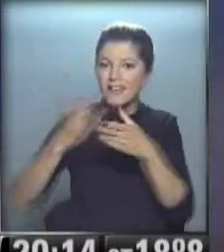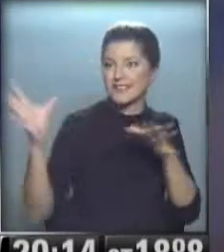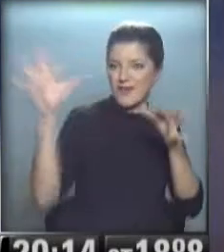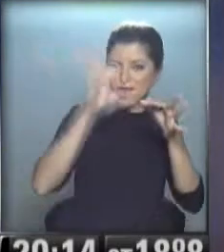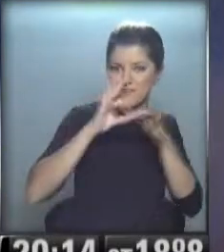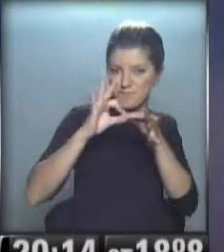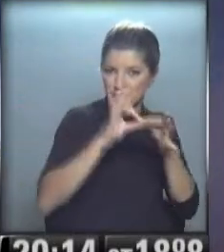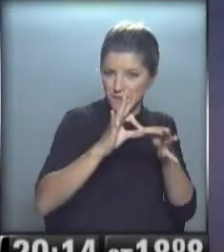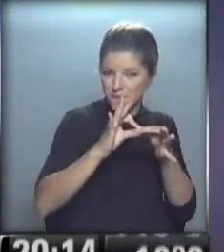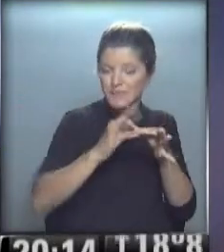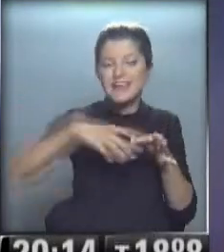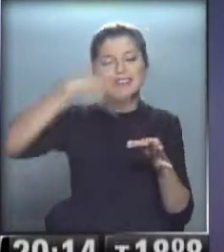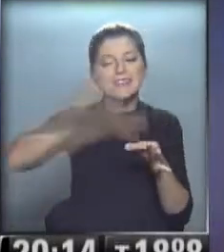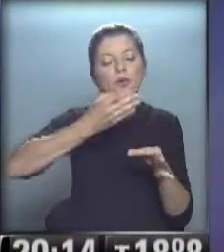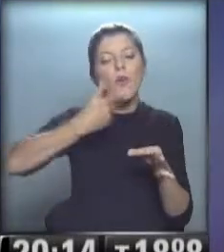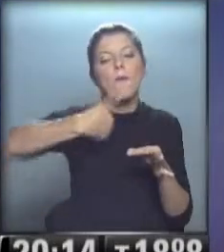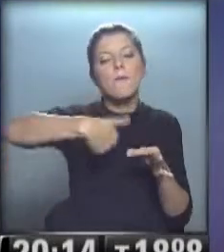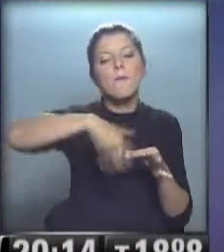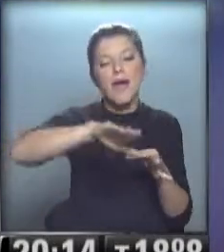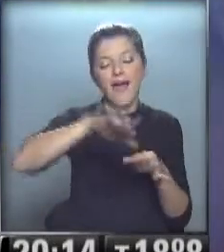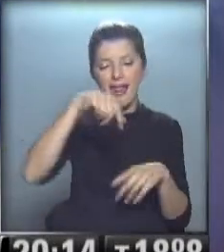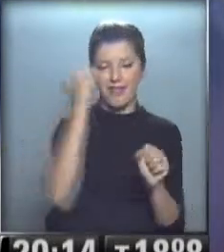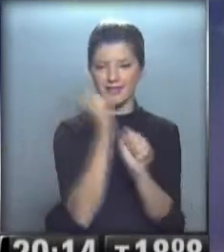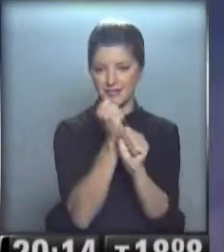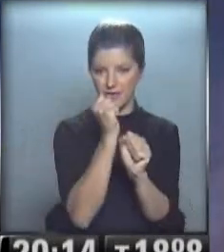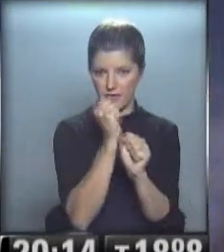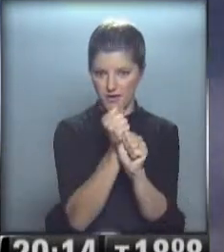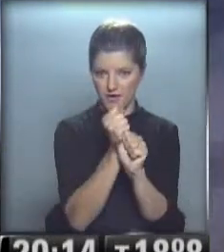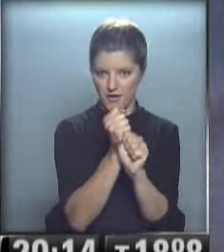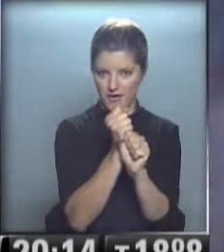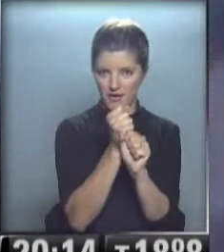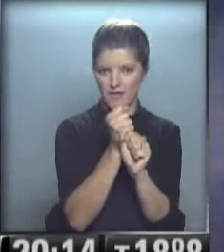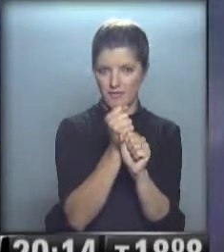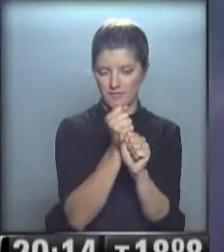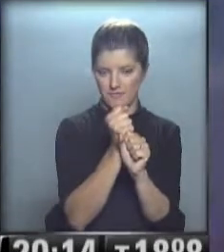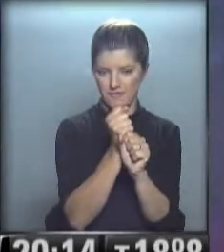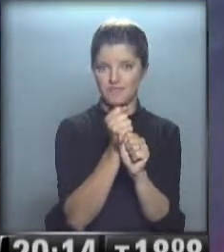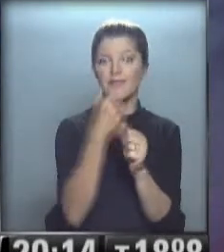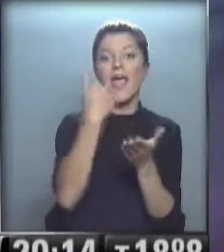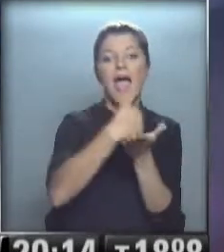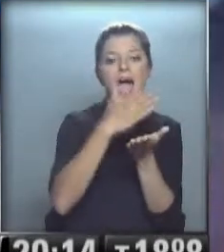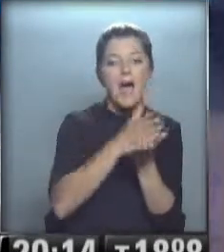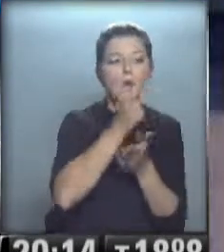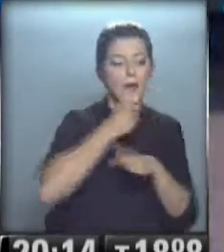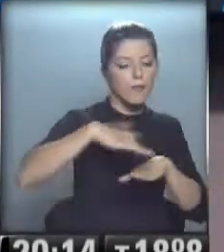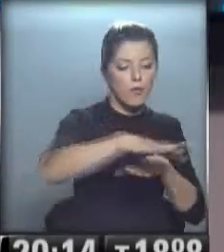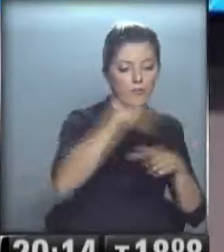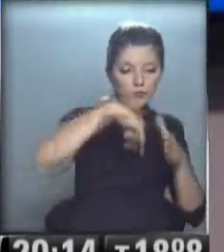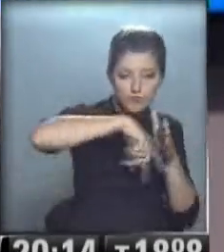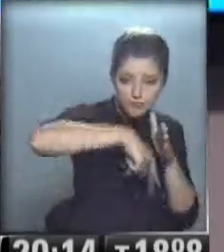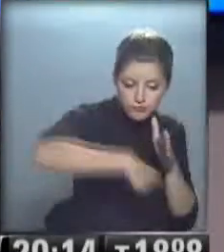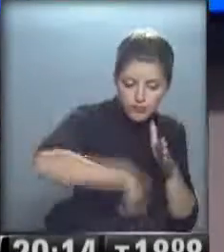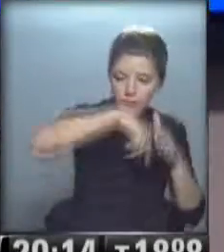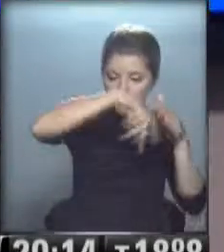y seguramente van a entrar a trabajar nuevas áreas de exploración, en principio, de búsqueda